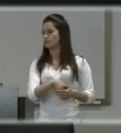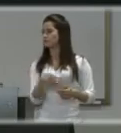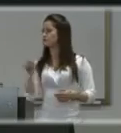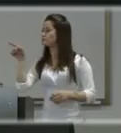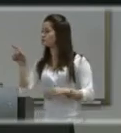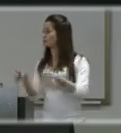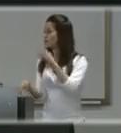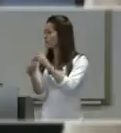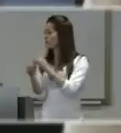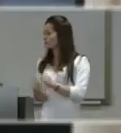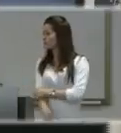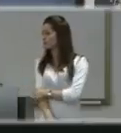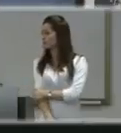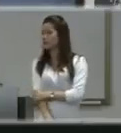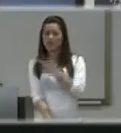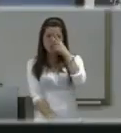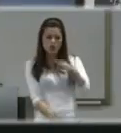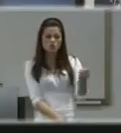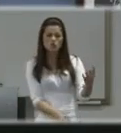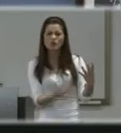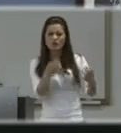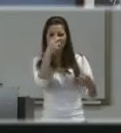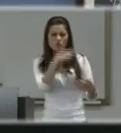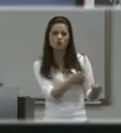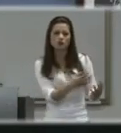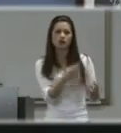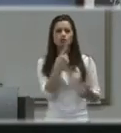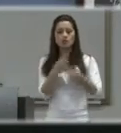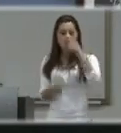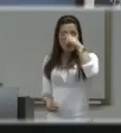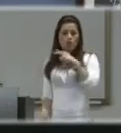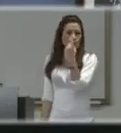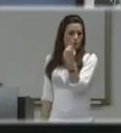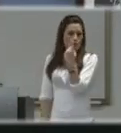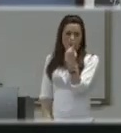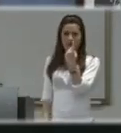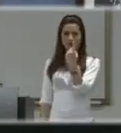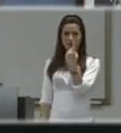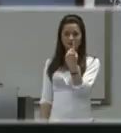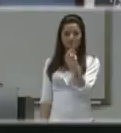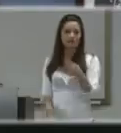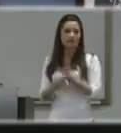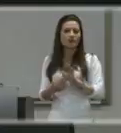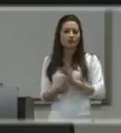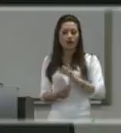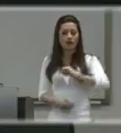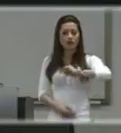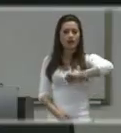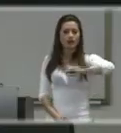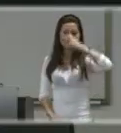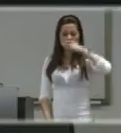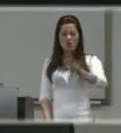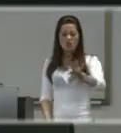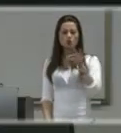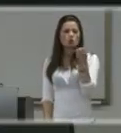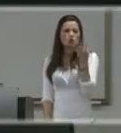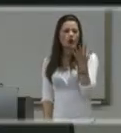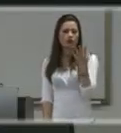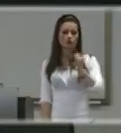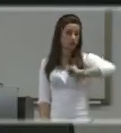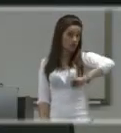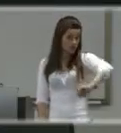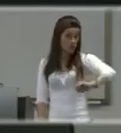también, por ejemplo, elegir cuántos hijos quiere tener. Uh-huh. Porque ella dice que quiere tener solamente el hijo. El derecho a escoger el número de hijos y cuándo tenerlos, es otro